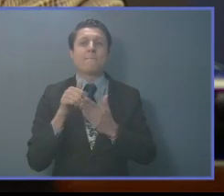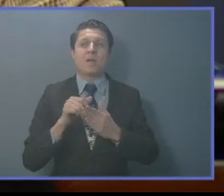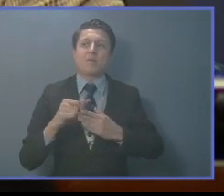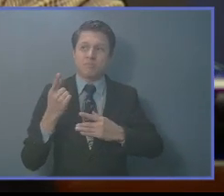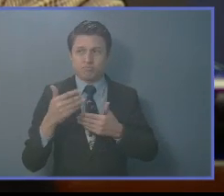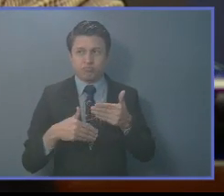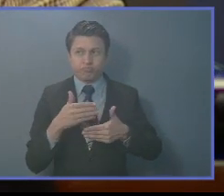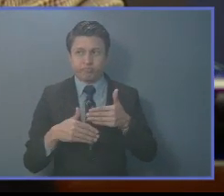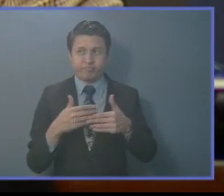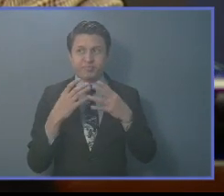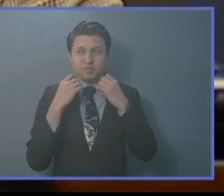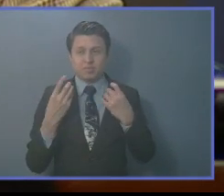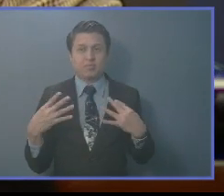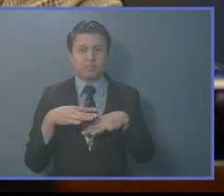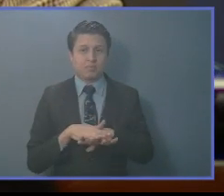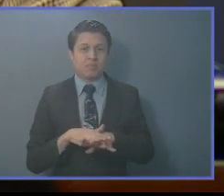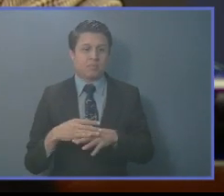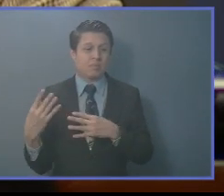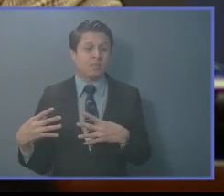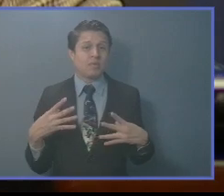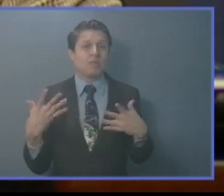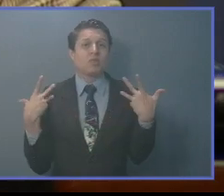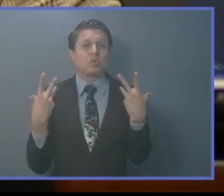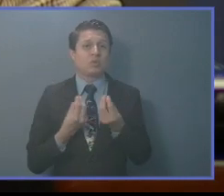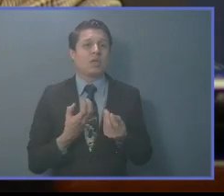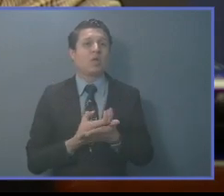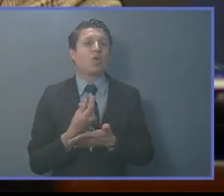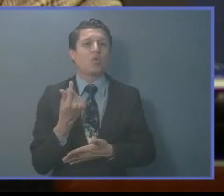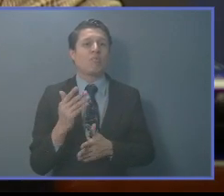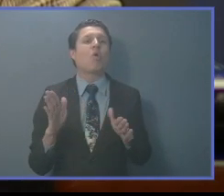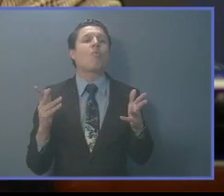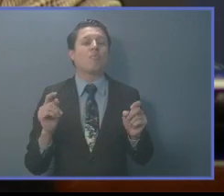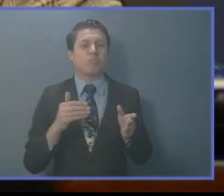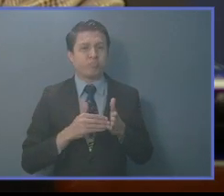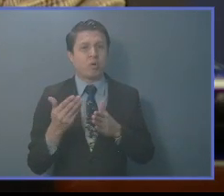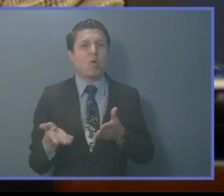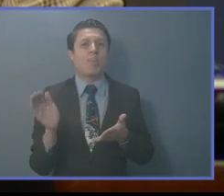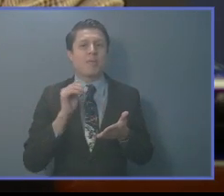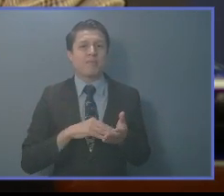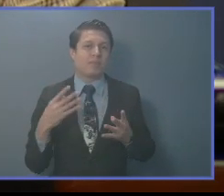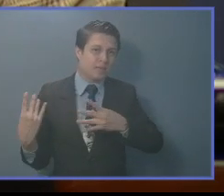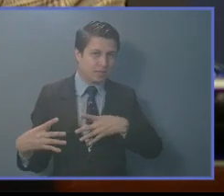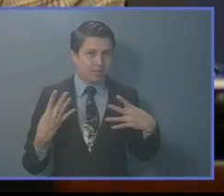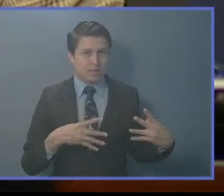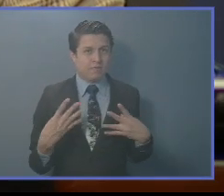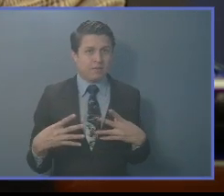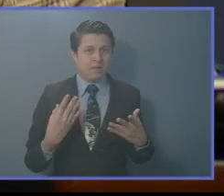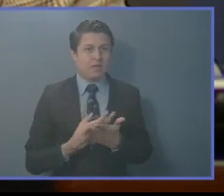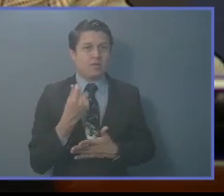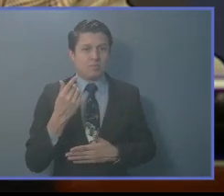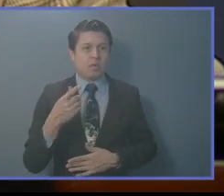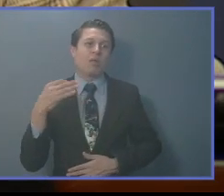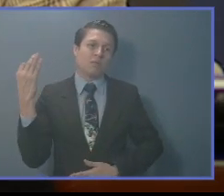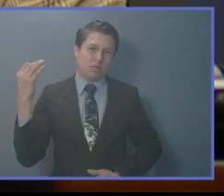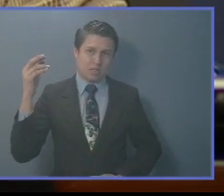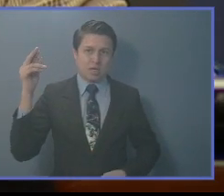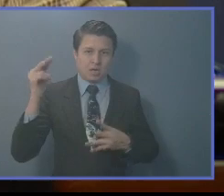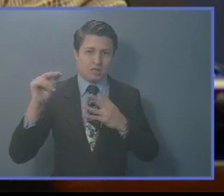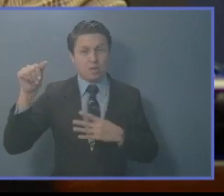y progresivo de actividades sociales y económicas, debiendo seguir protocolos de salud